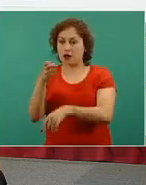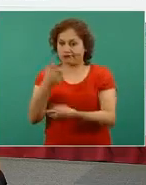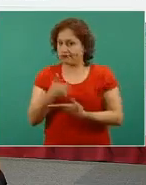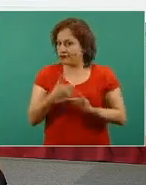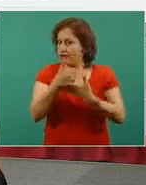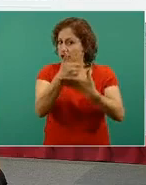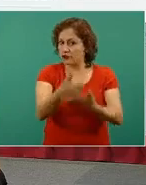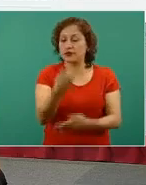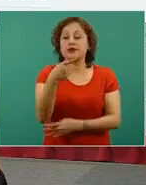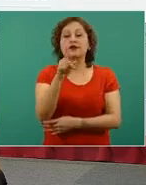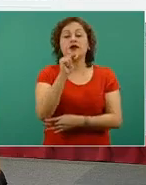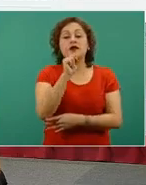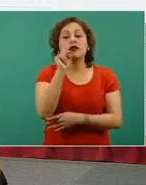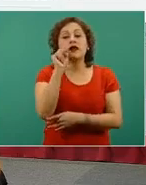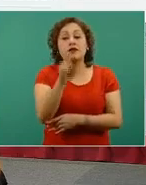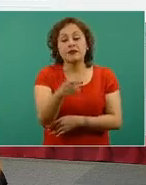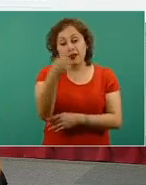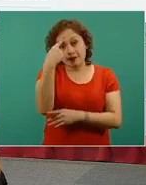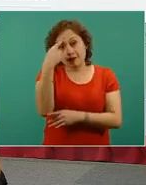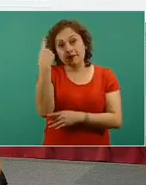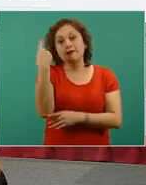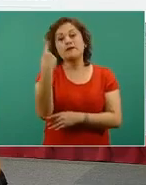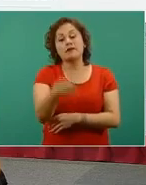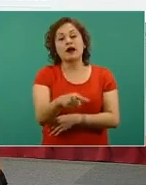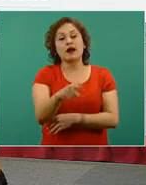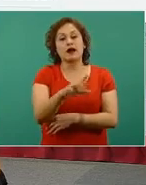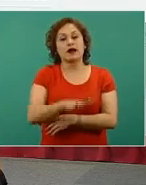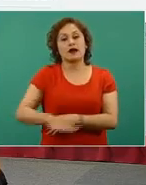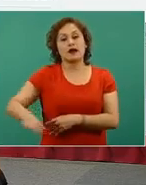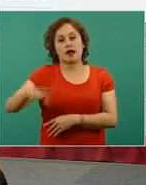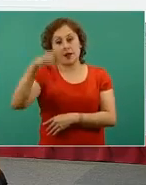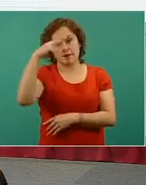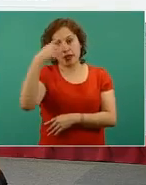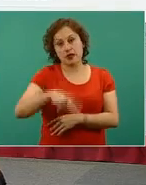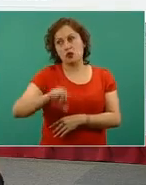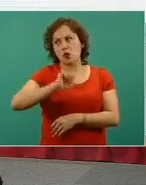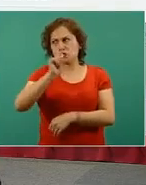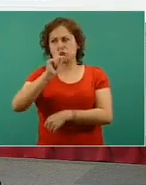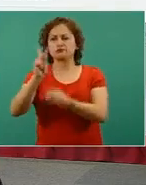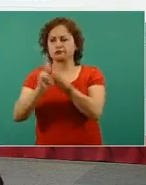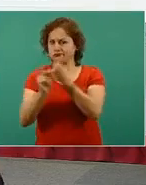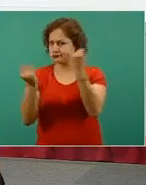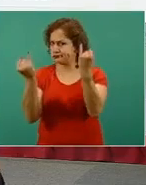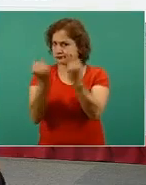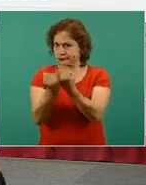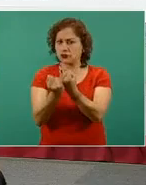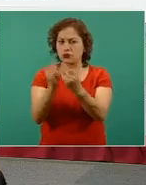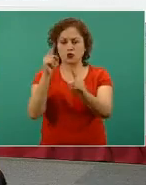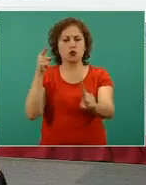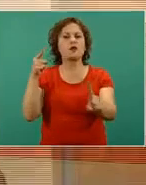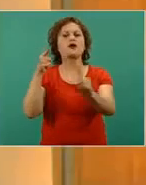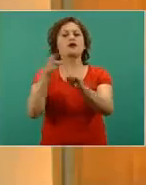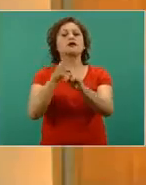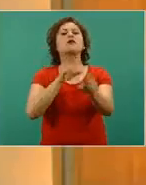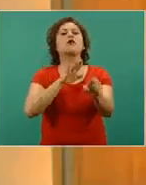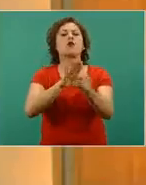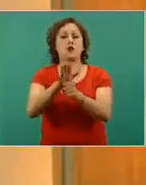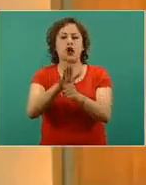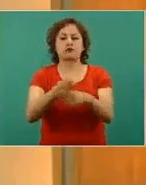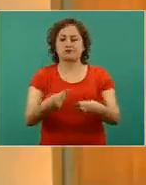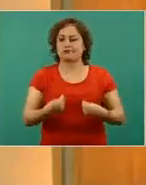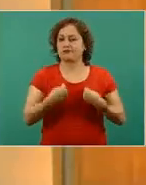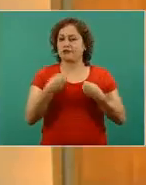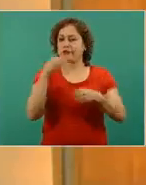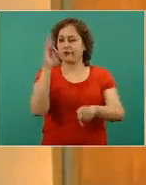también el otro objetivo fundamental de México y todas las naciones, que es el proteger también la vida